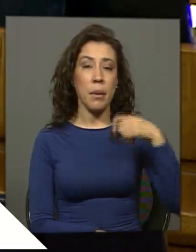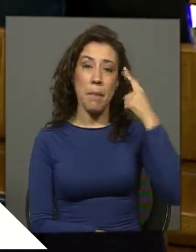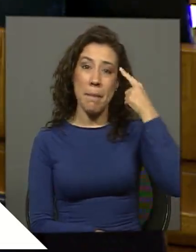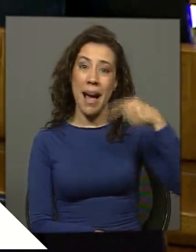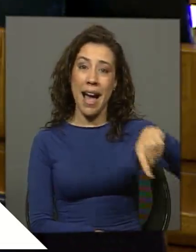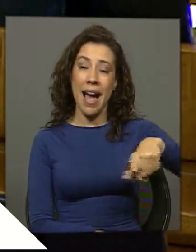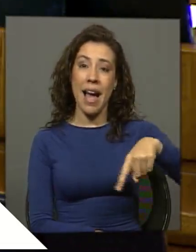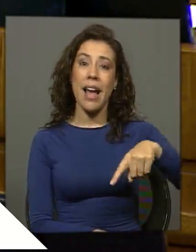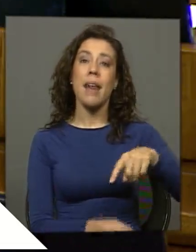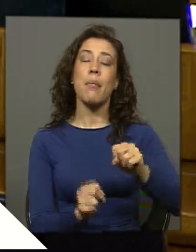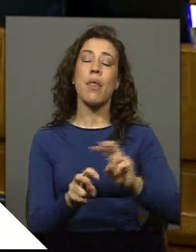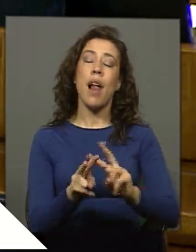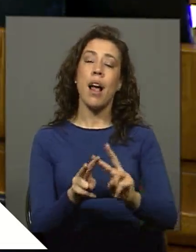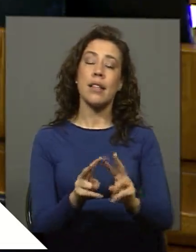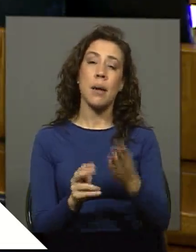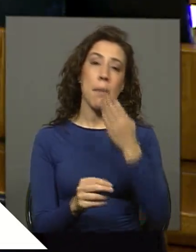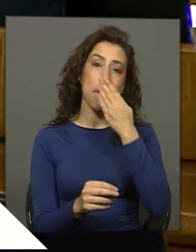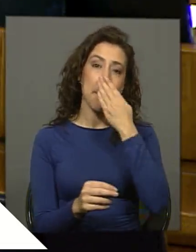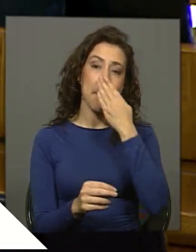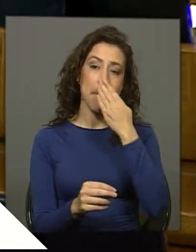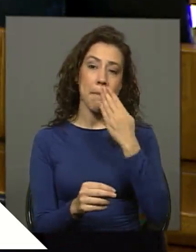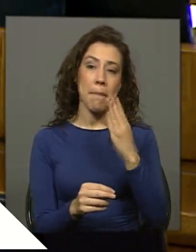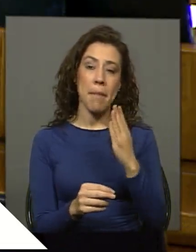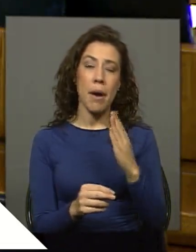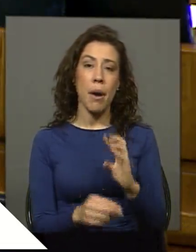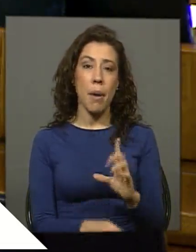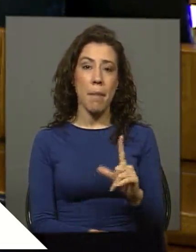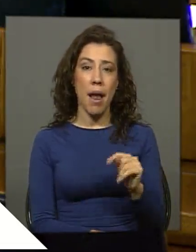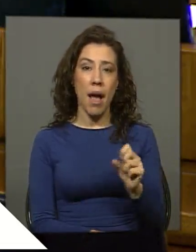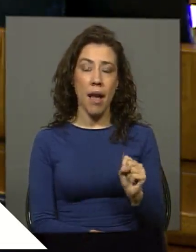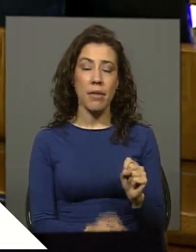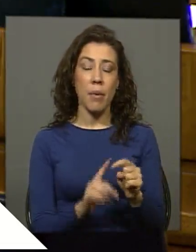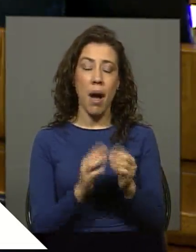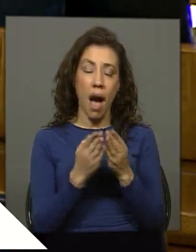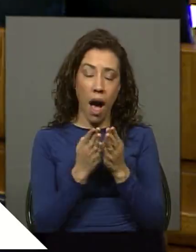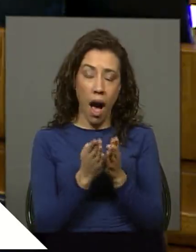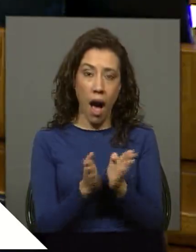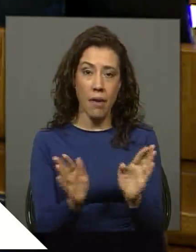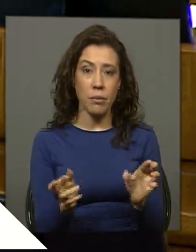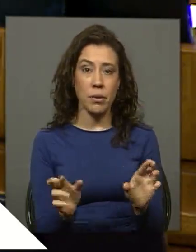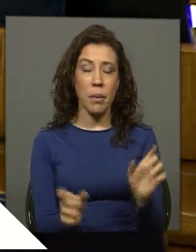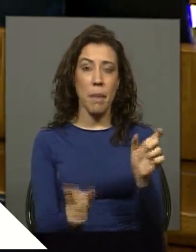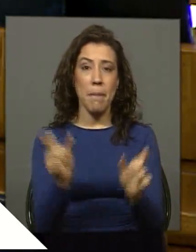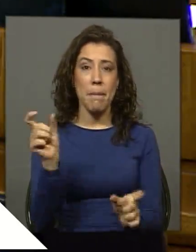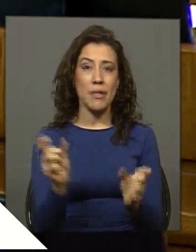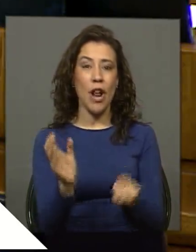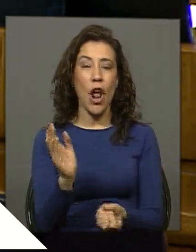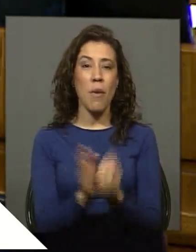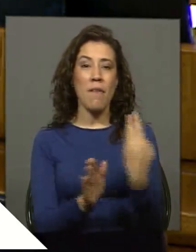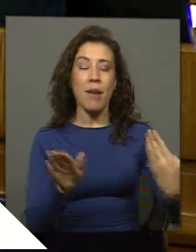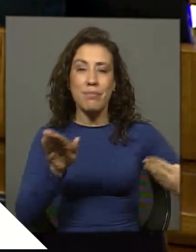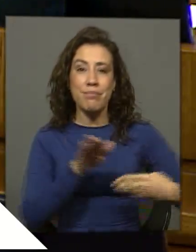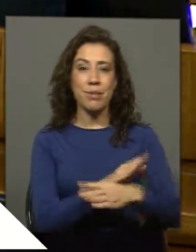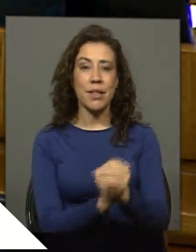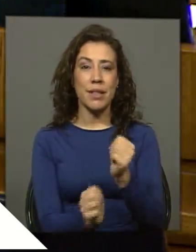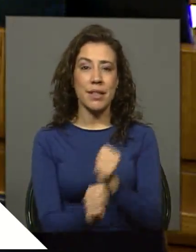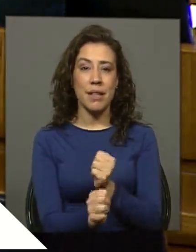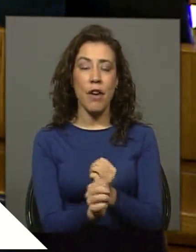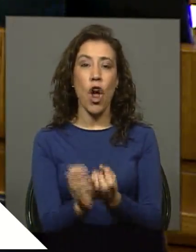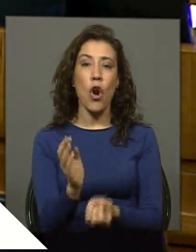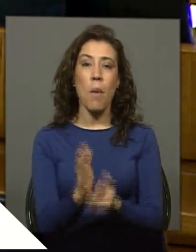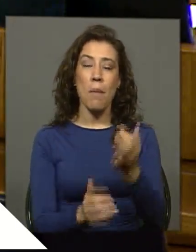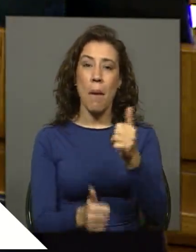ello ir desarrollando un mejoramiento también de las plantas abrir espacios para personas nuevas que se puedan integrar nuevos